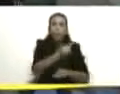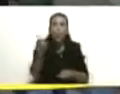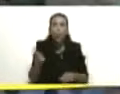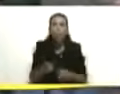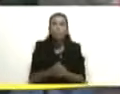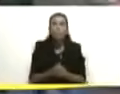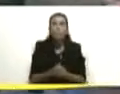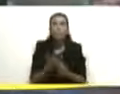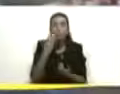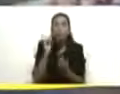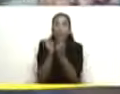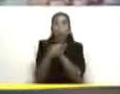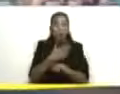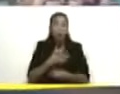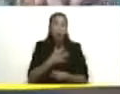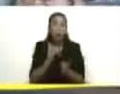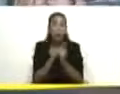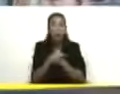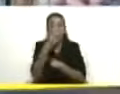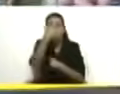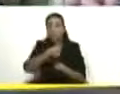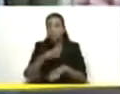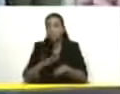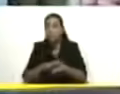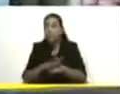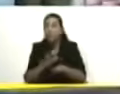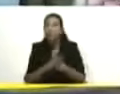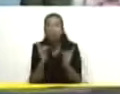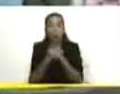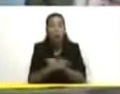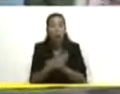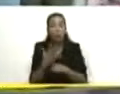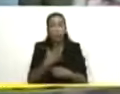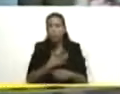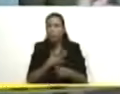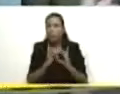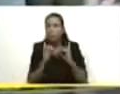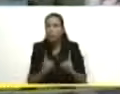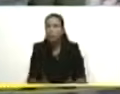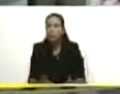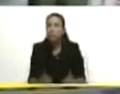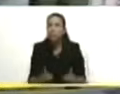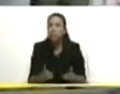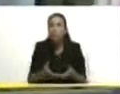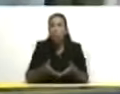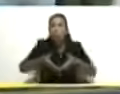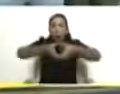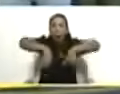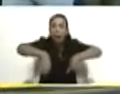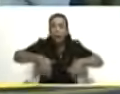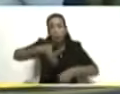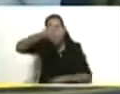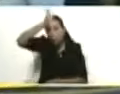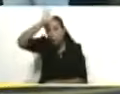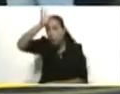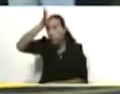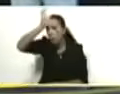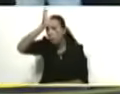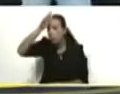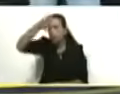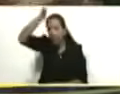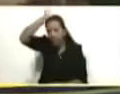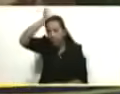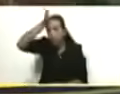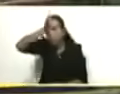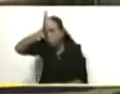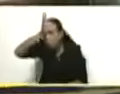acá. Yo cambié, Delcy, Cilia. Yo cambié los gallineros que tenía. Ella es la responsable.